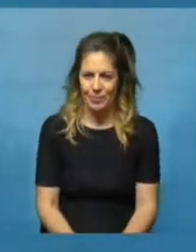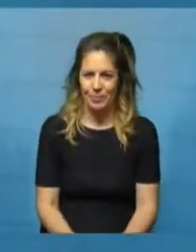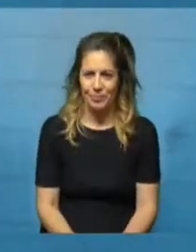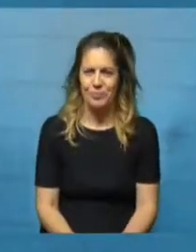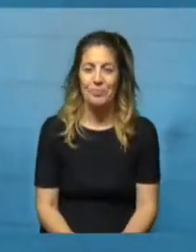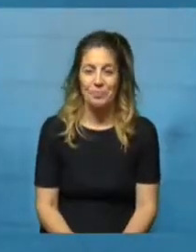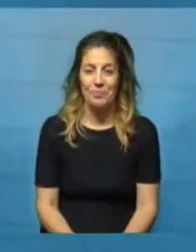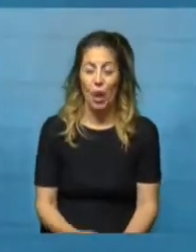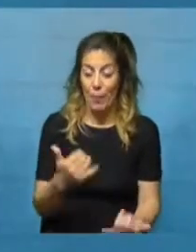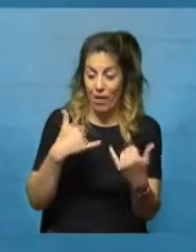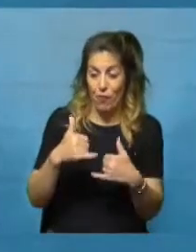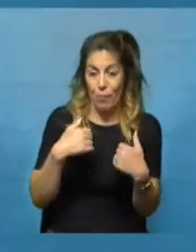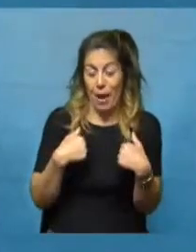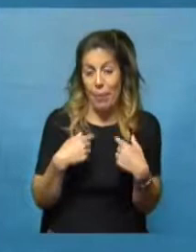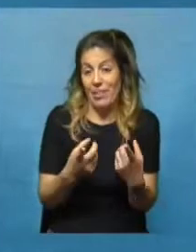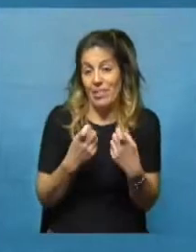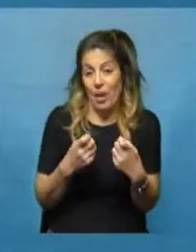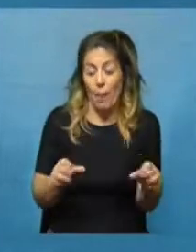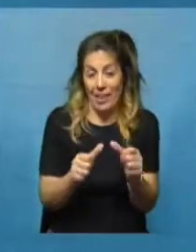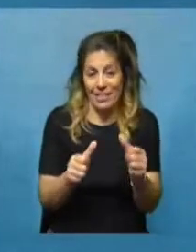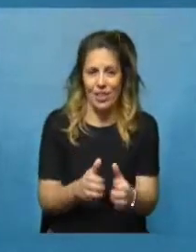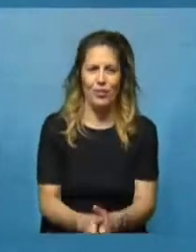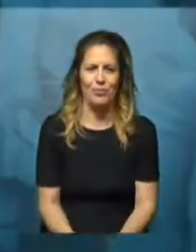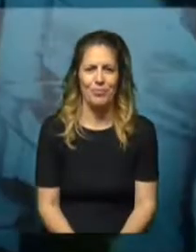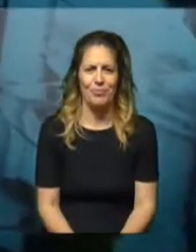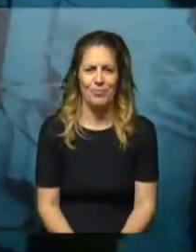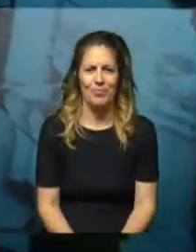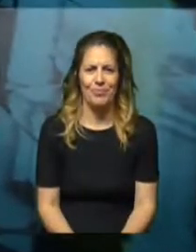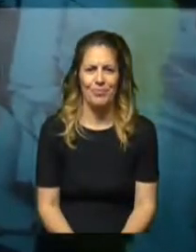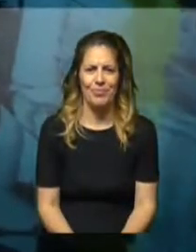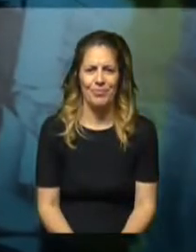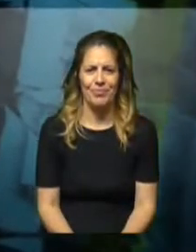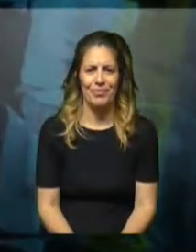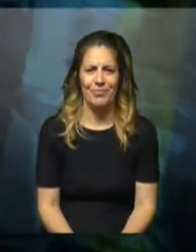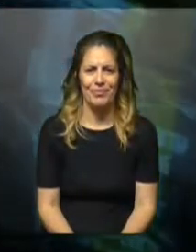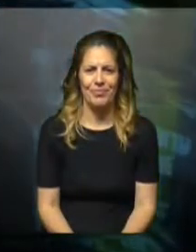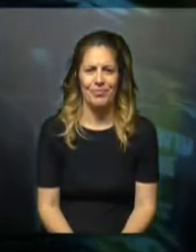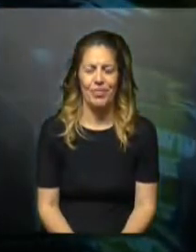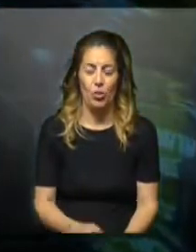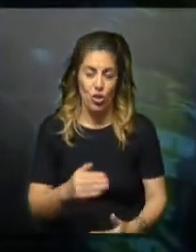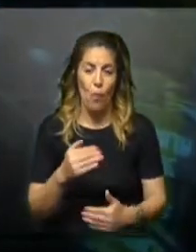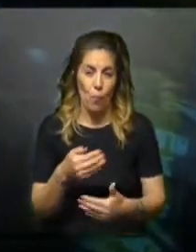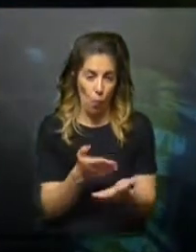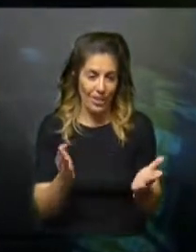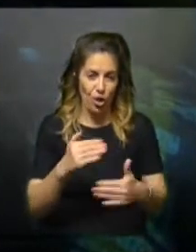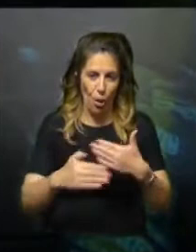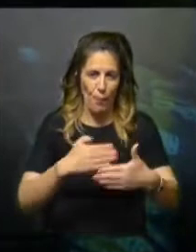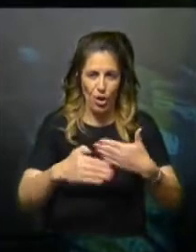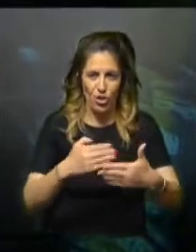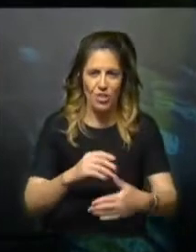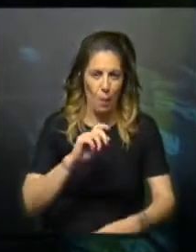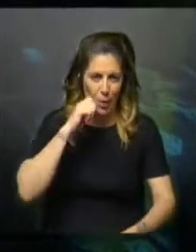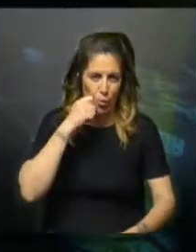para informarme porque tenía que esta de entonces acá y como se llama ante el proceso muestra un poco el proceso